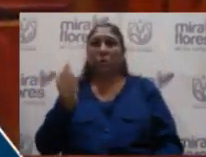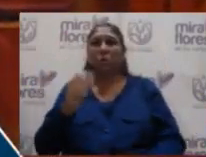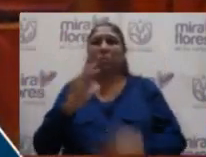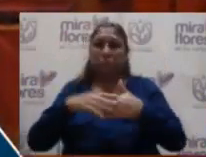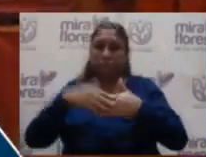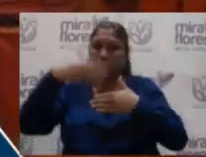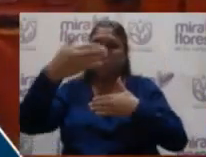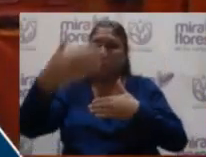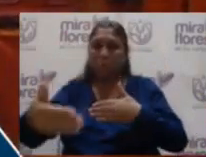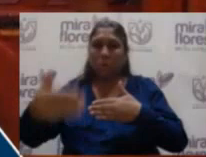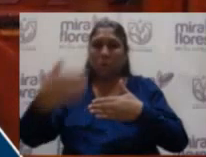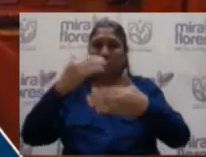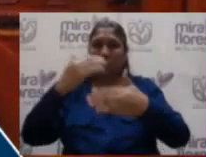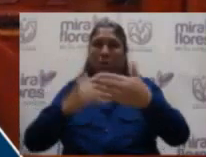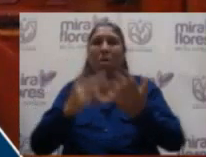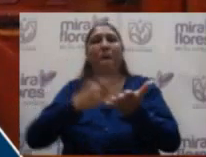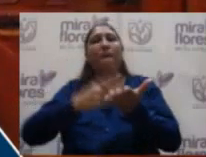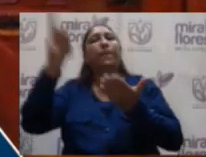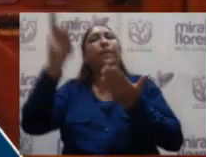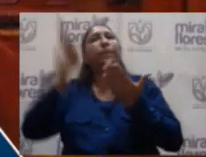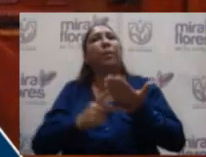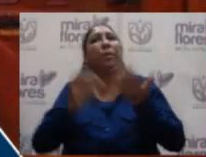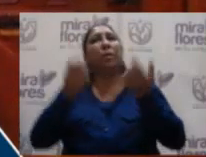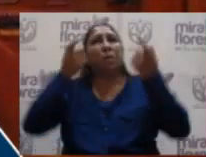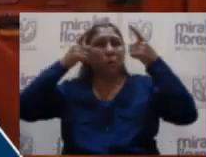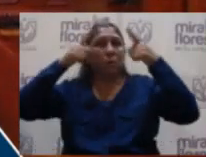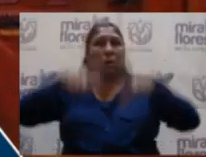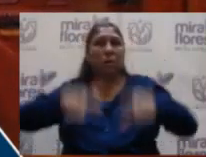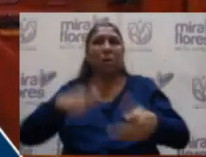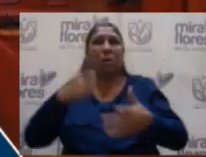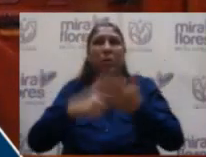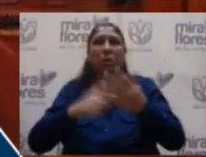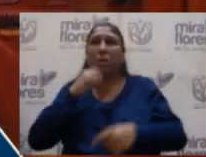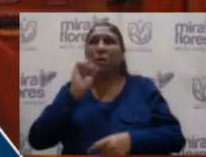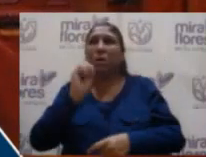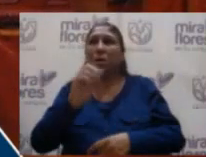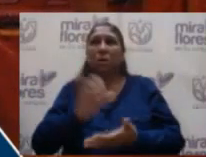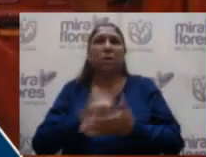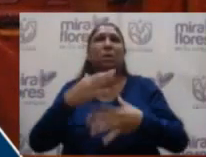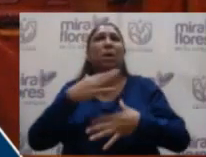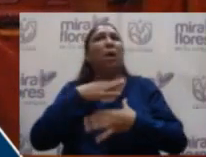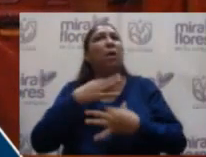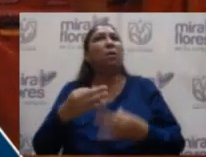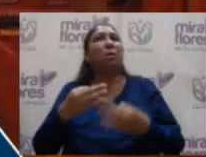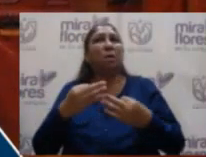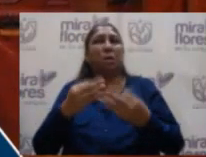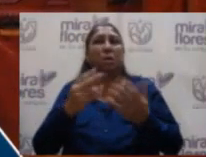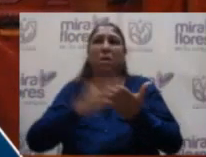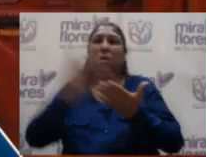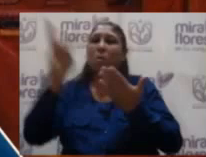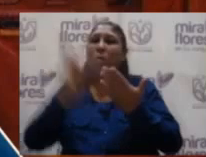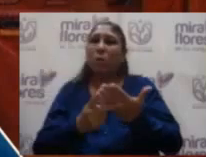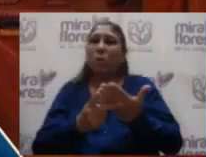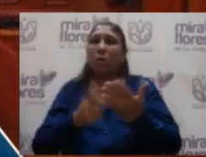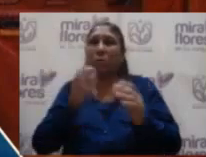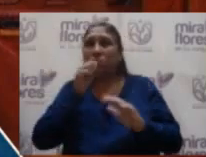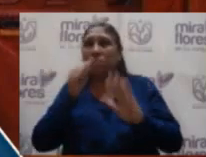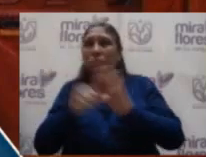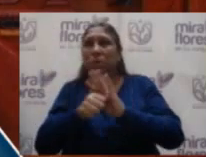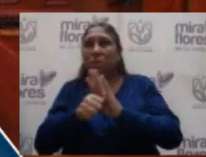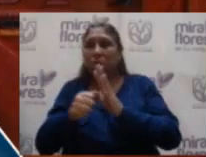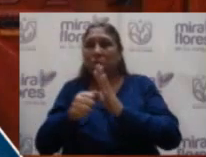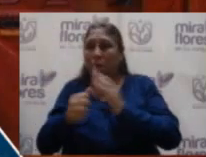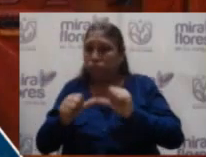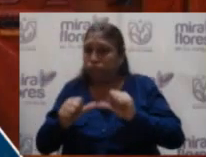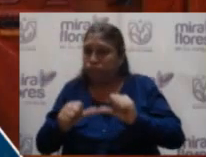punto, por favor. Proyecto de acuerdo de Consejo que declara de interés el proyecto de iniciativa privada